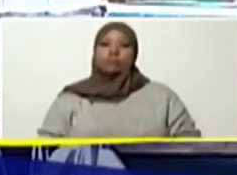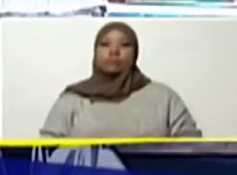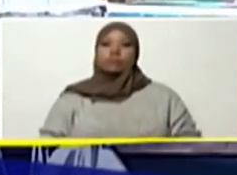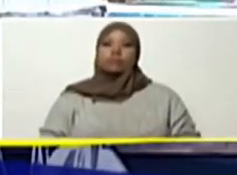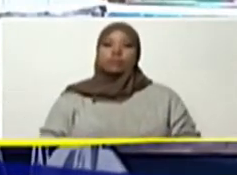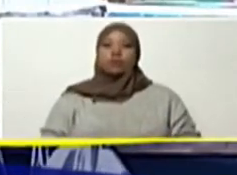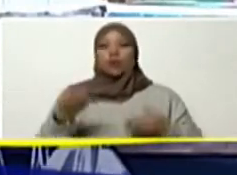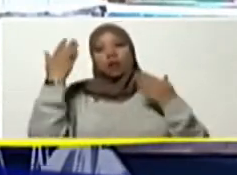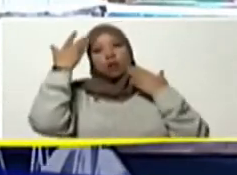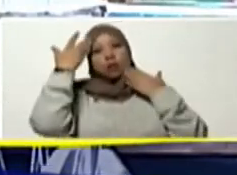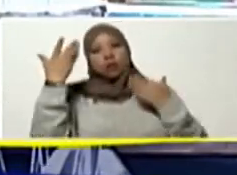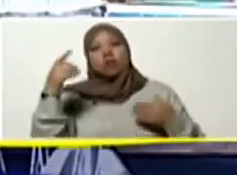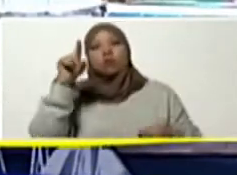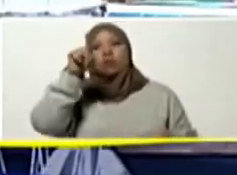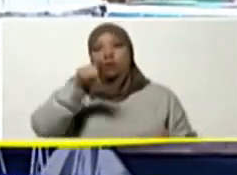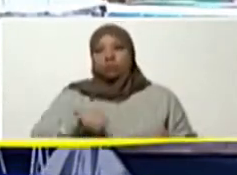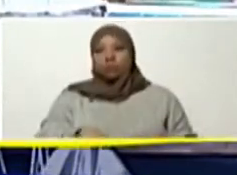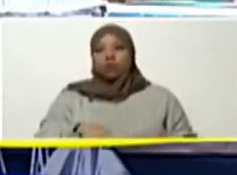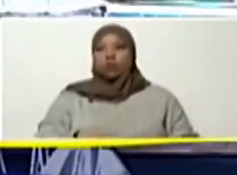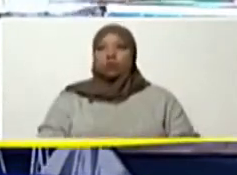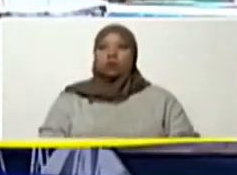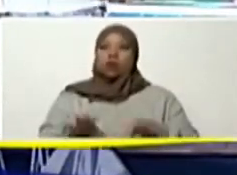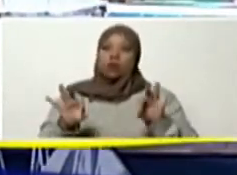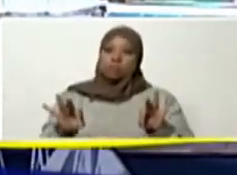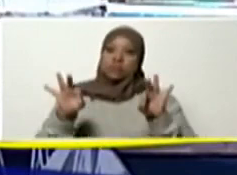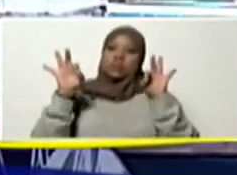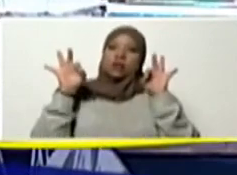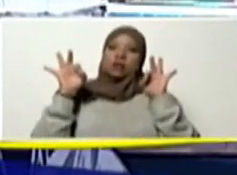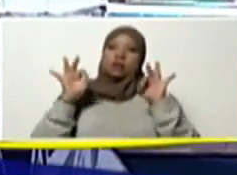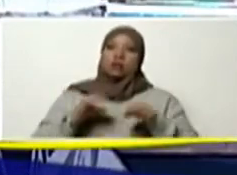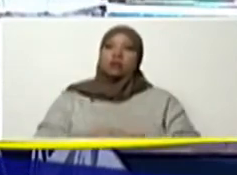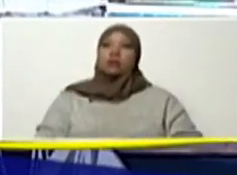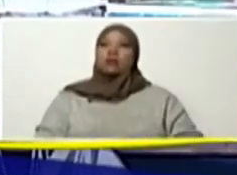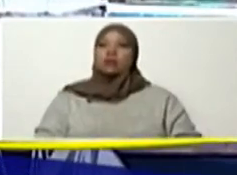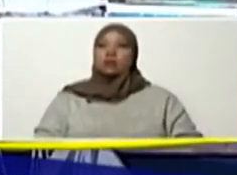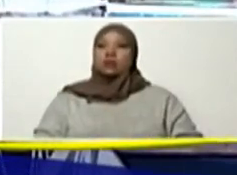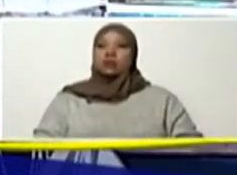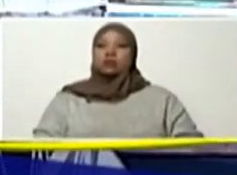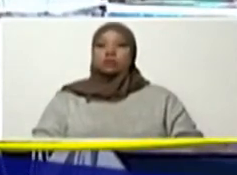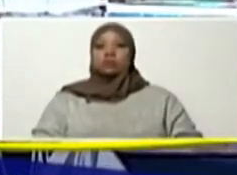Mi saludo también muy especial a